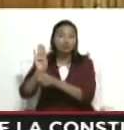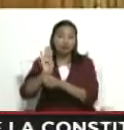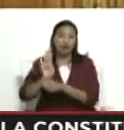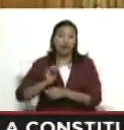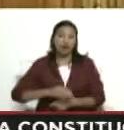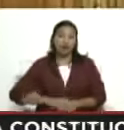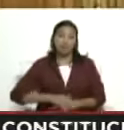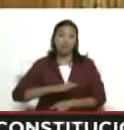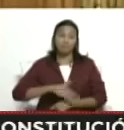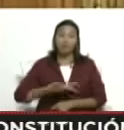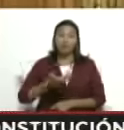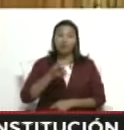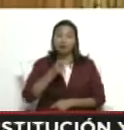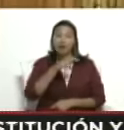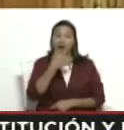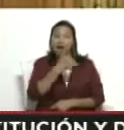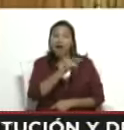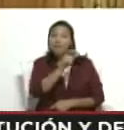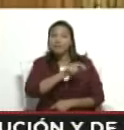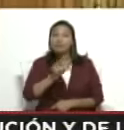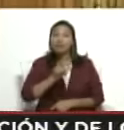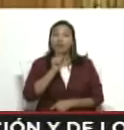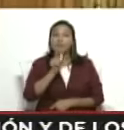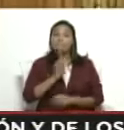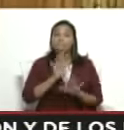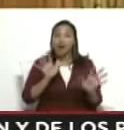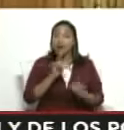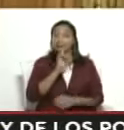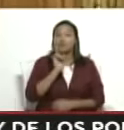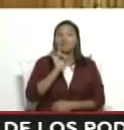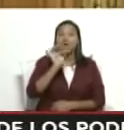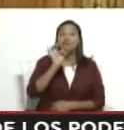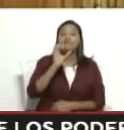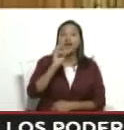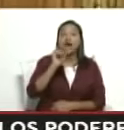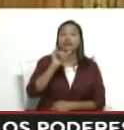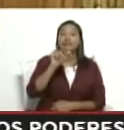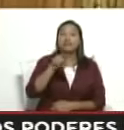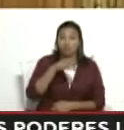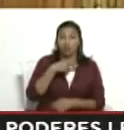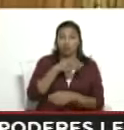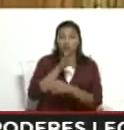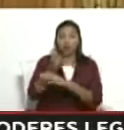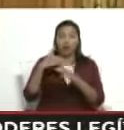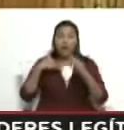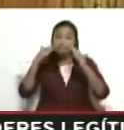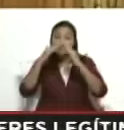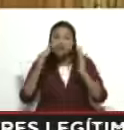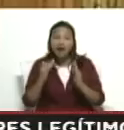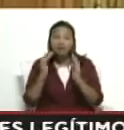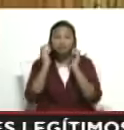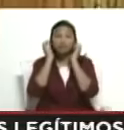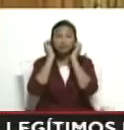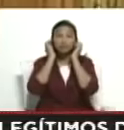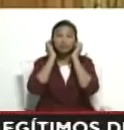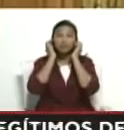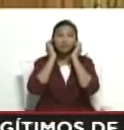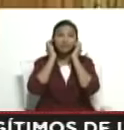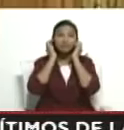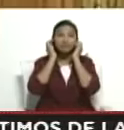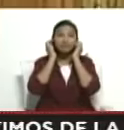El fascismo es el fascismo. Y fueron a mi casa. y fueron a mi